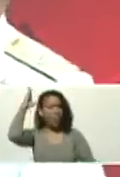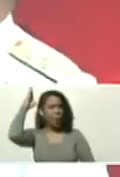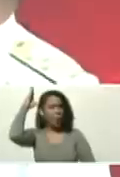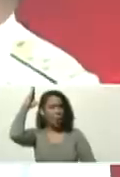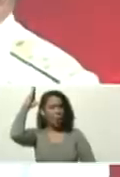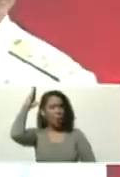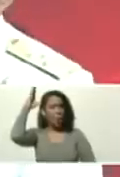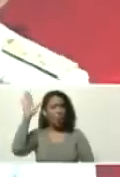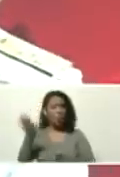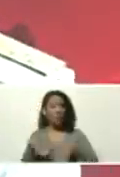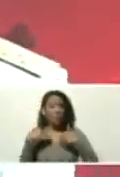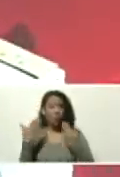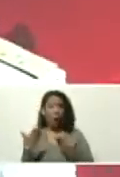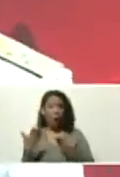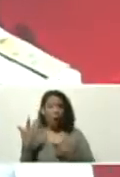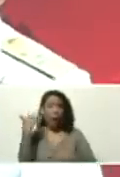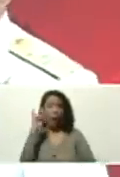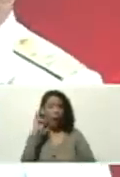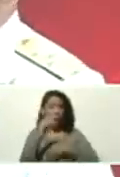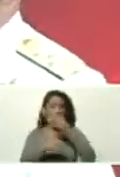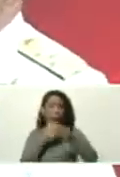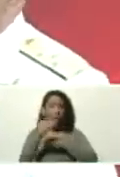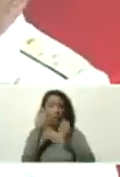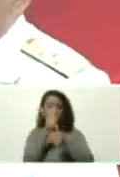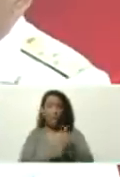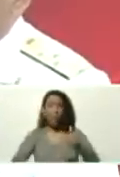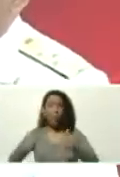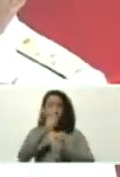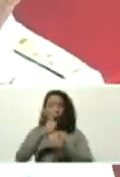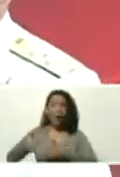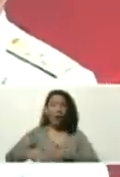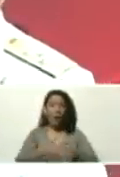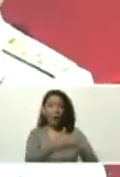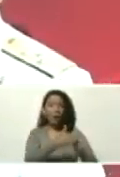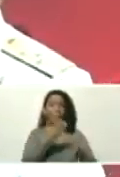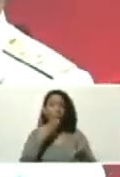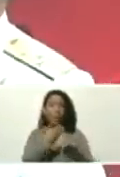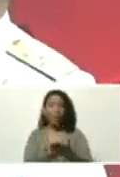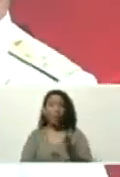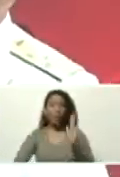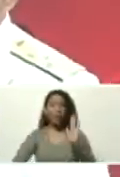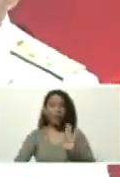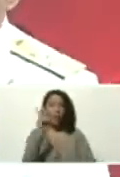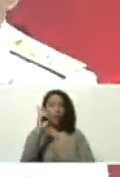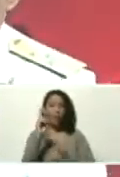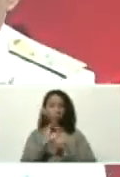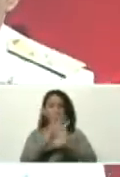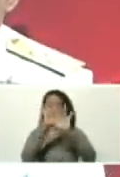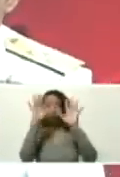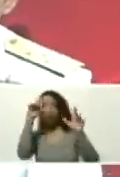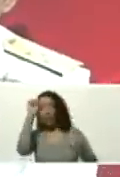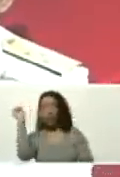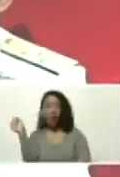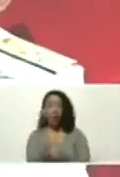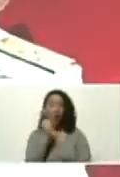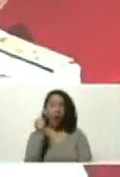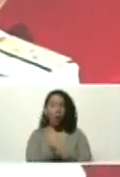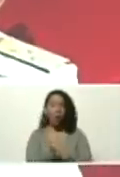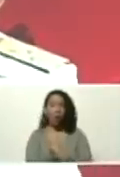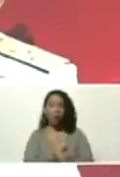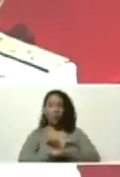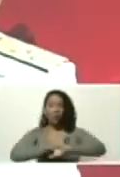las cualidades que han adornado su ascendente carrera permitirán desarrollar una brillante gestión. Desde